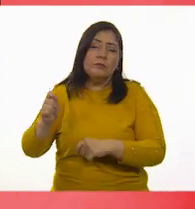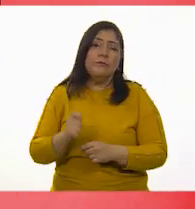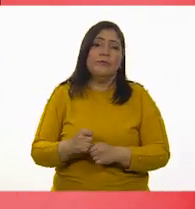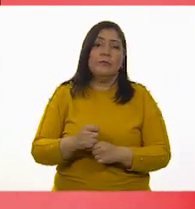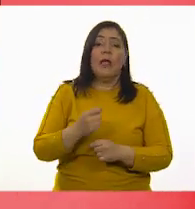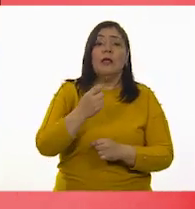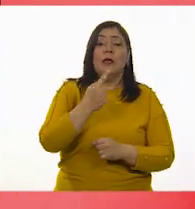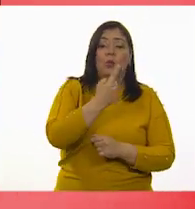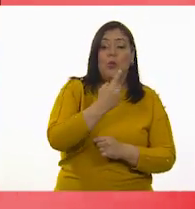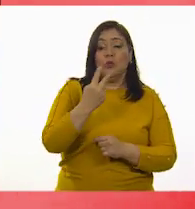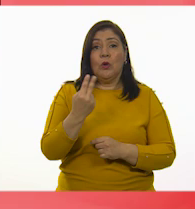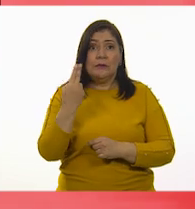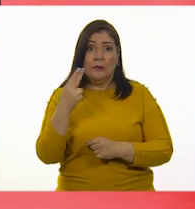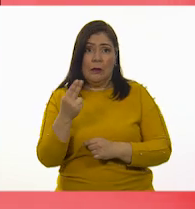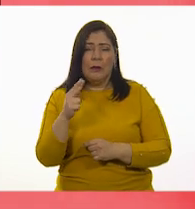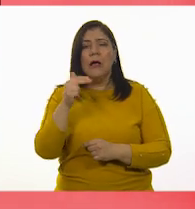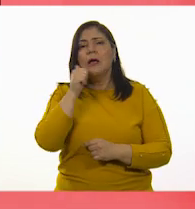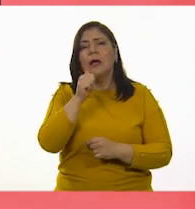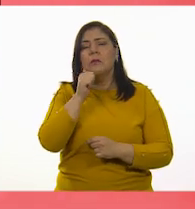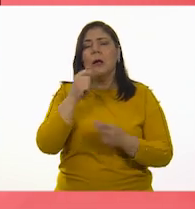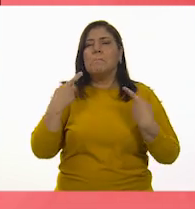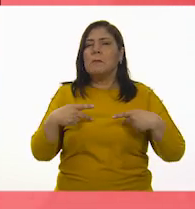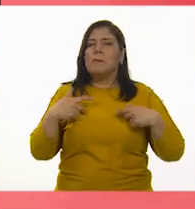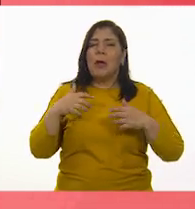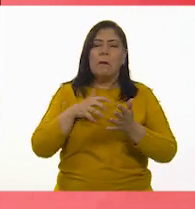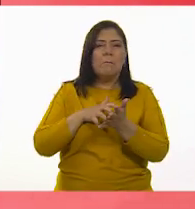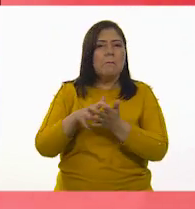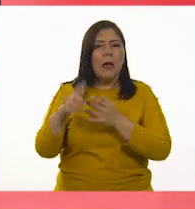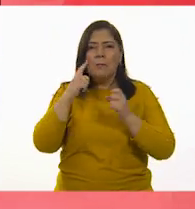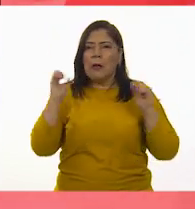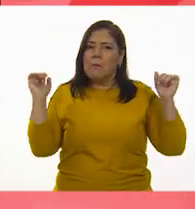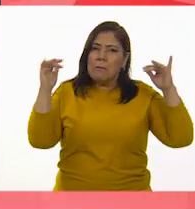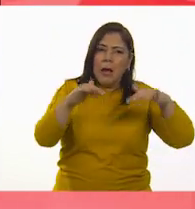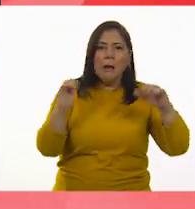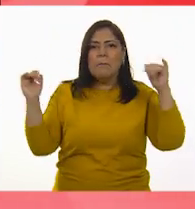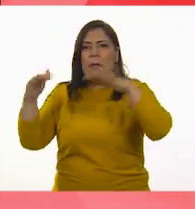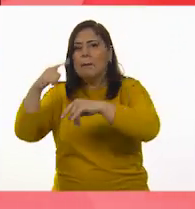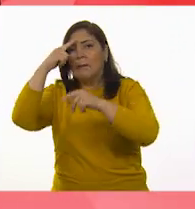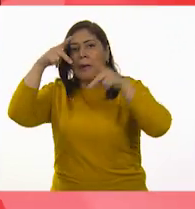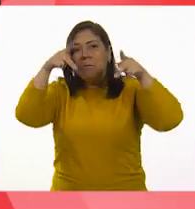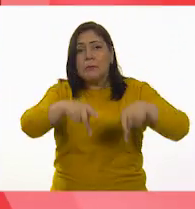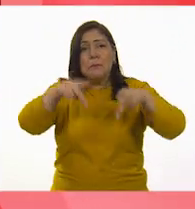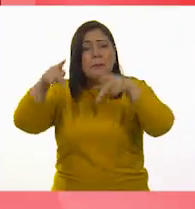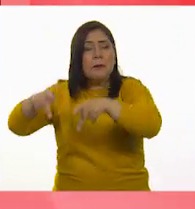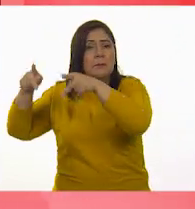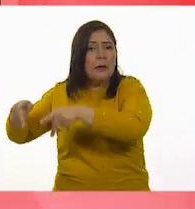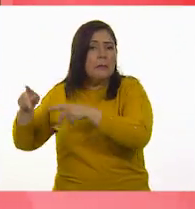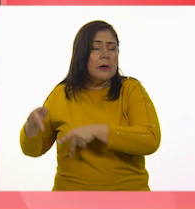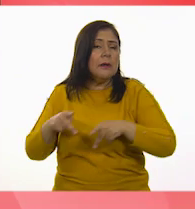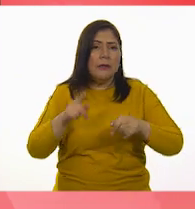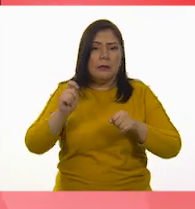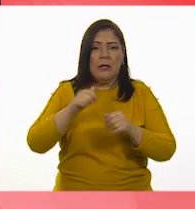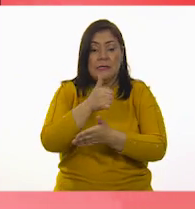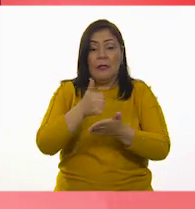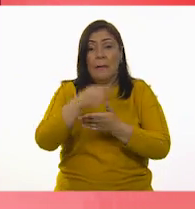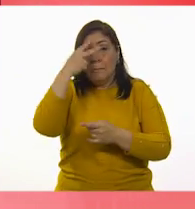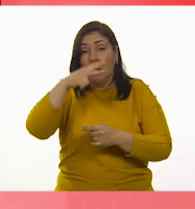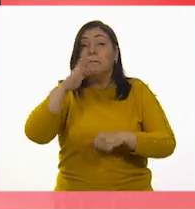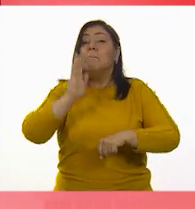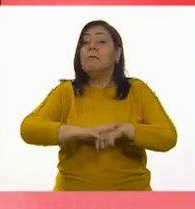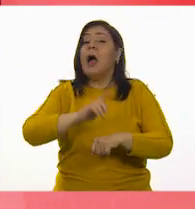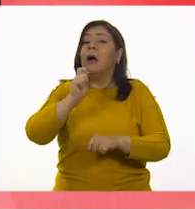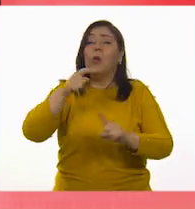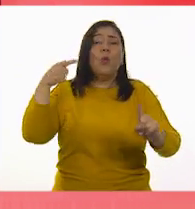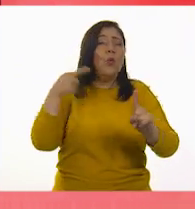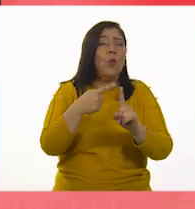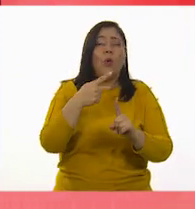primeros días de noviembre, miles de familias se dan cita en los panteones y campos santos de toda la Ciudad de México, pero si hay uno que ha sabido